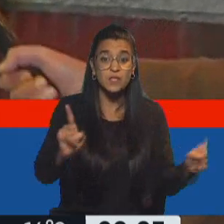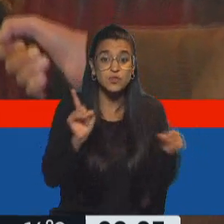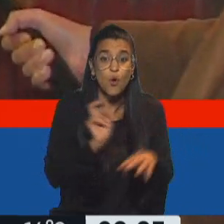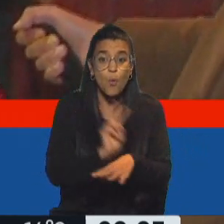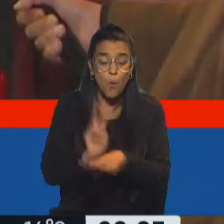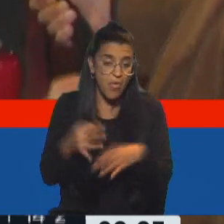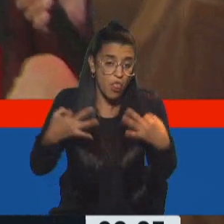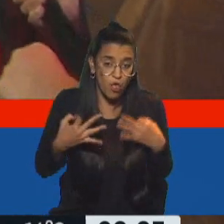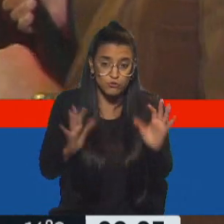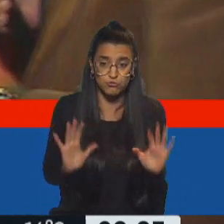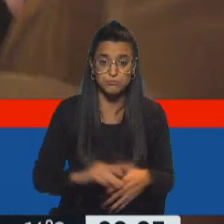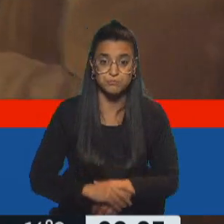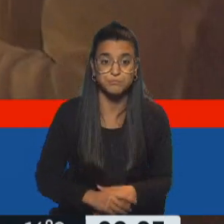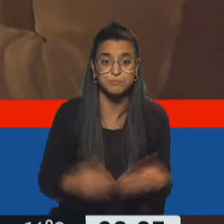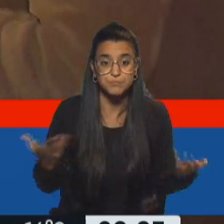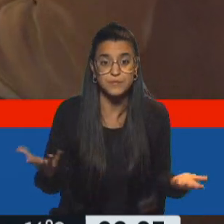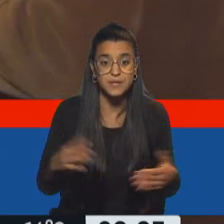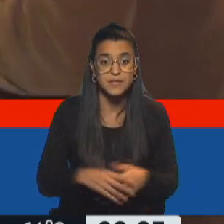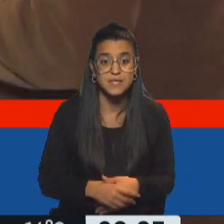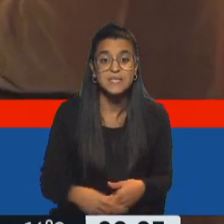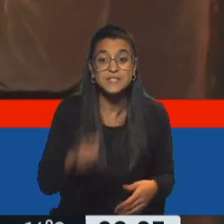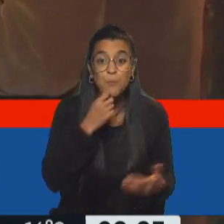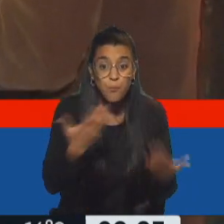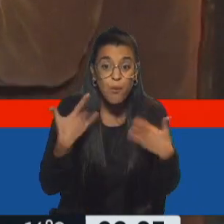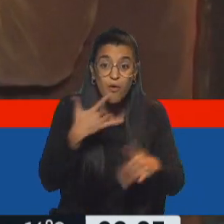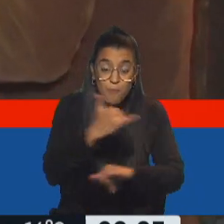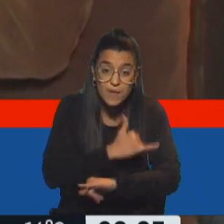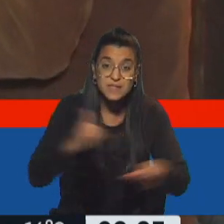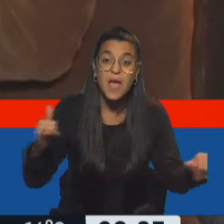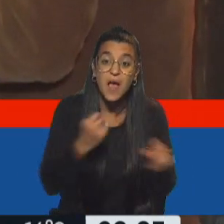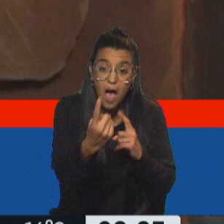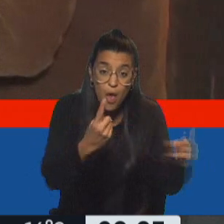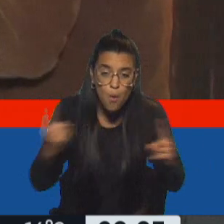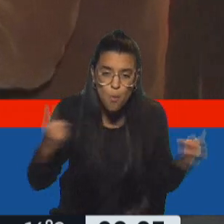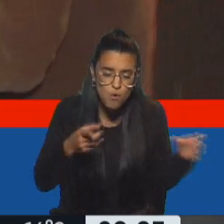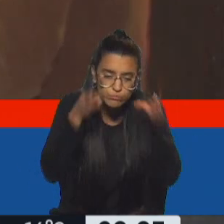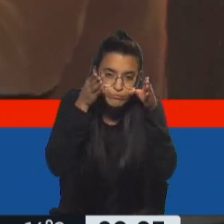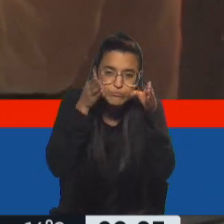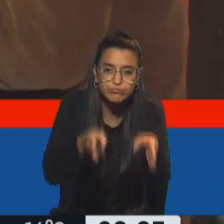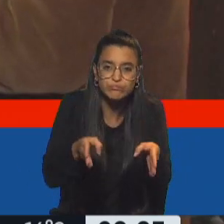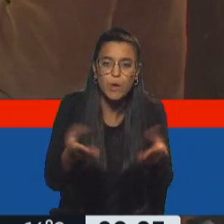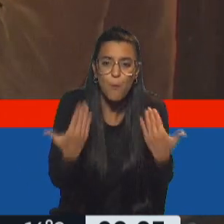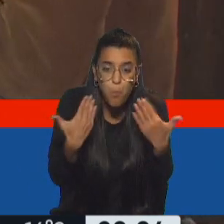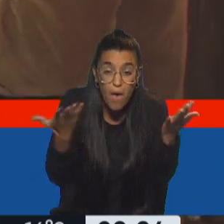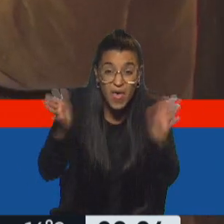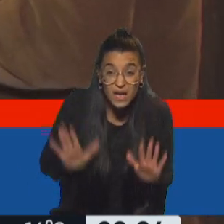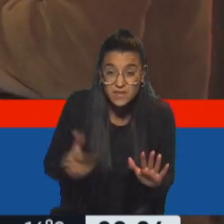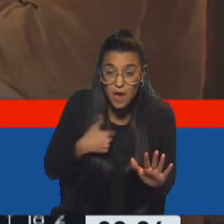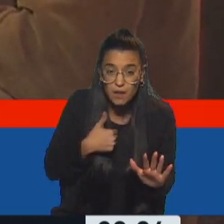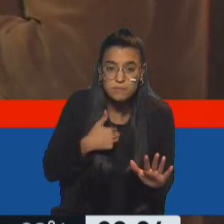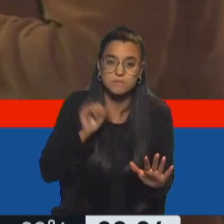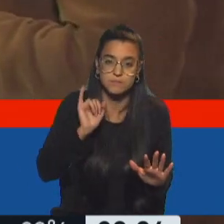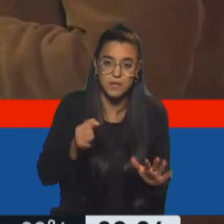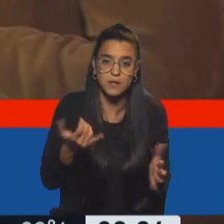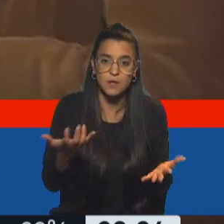cuidados pertinentes, ¿no? Y bueno, nada, si puedo dar un mensaje, eso, que cada cual se enfoque en lo que más o menos pueda hacer y